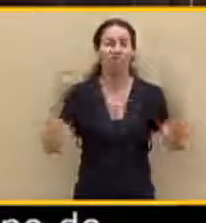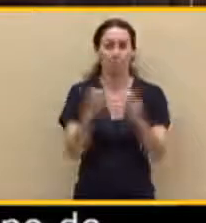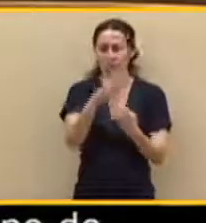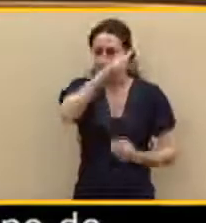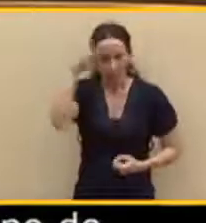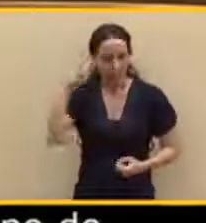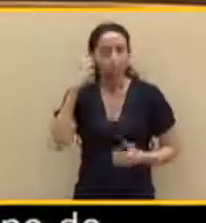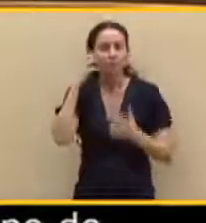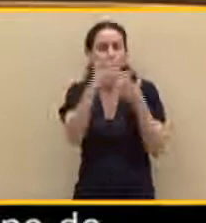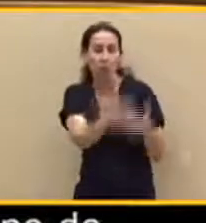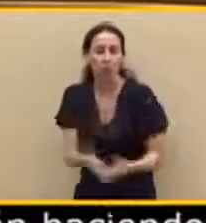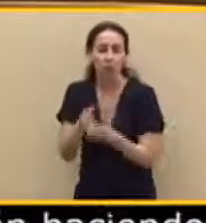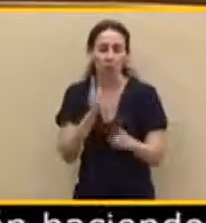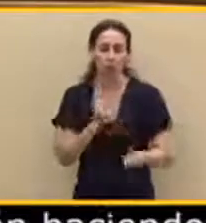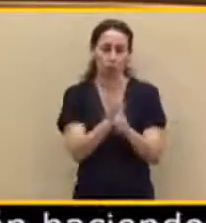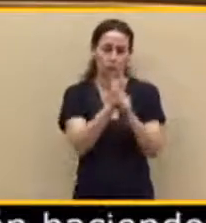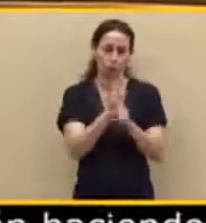corrupción.